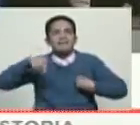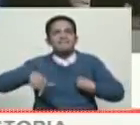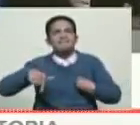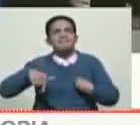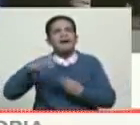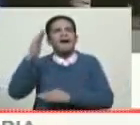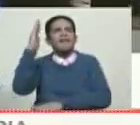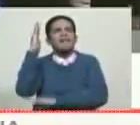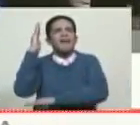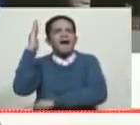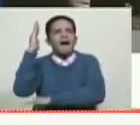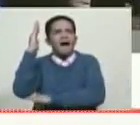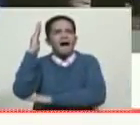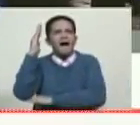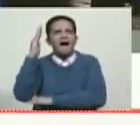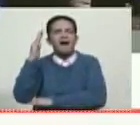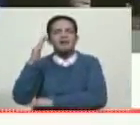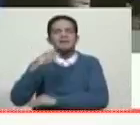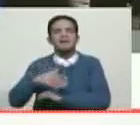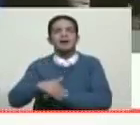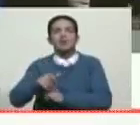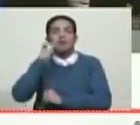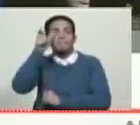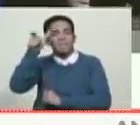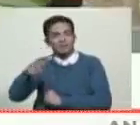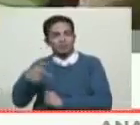un teniente retirado de la guardia.